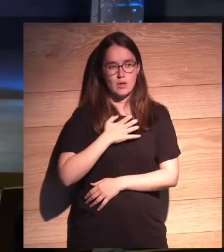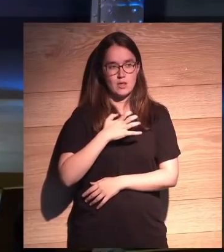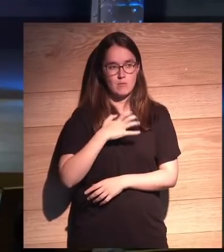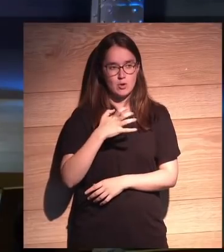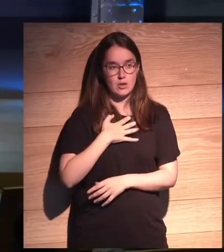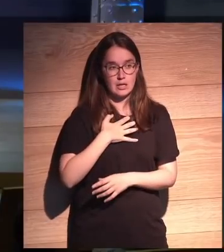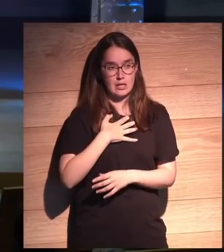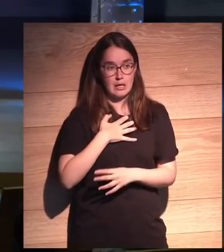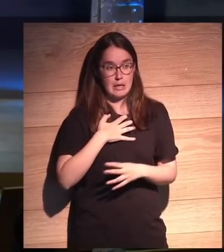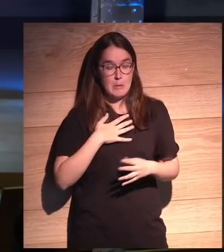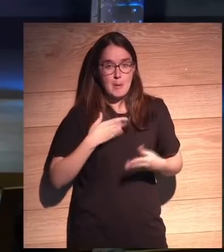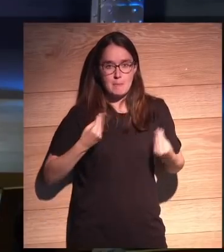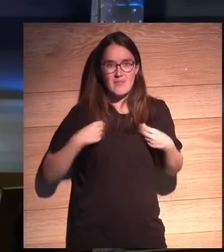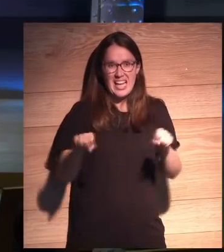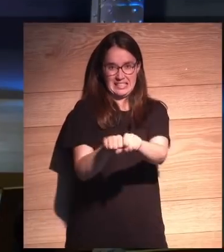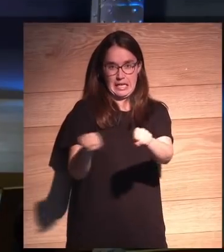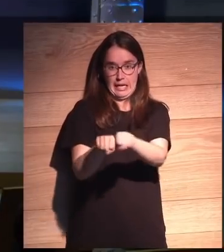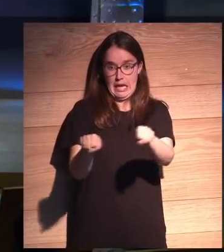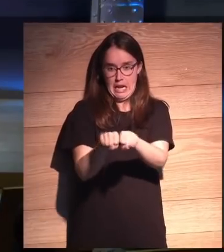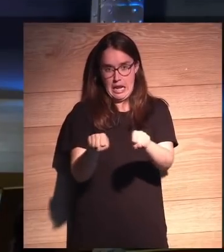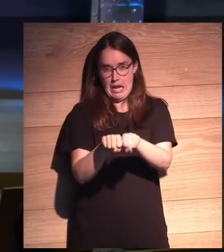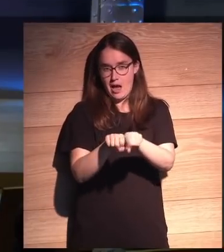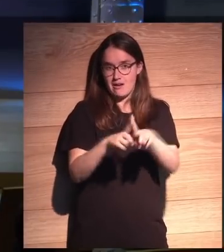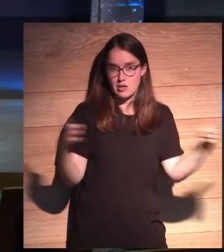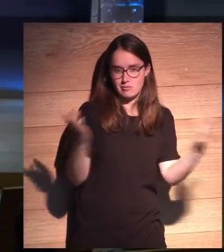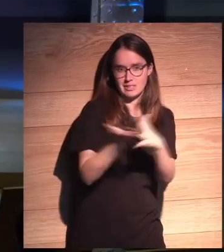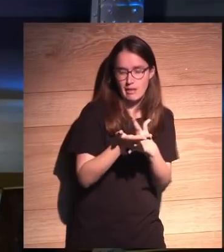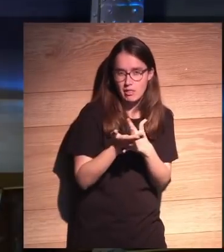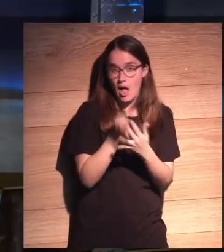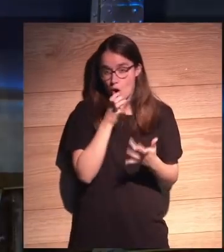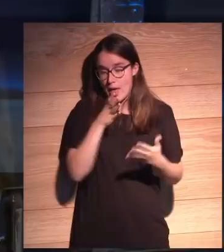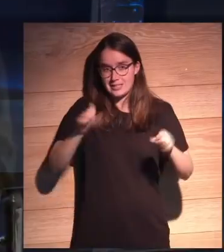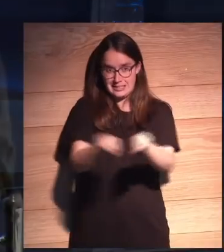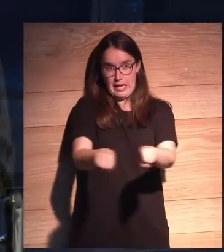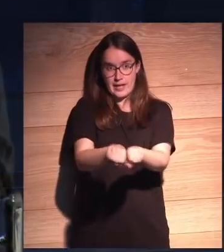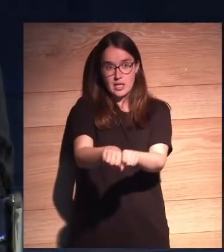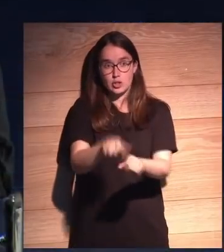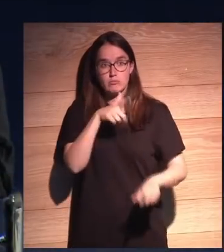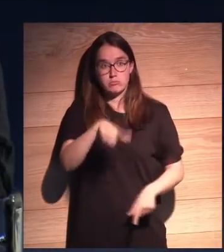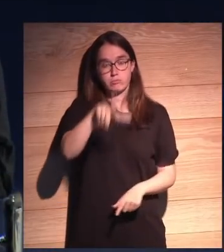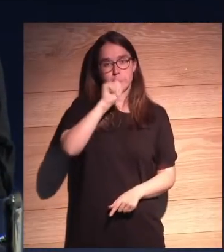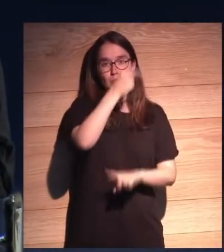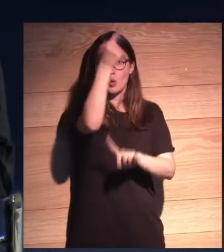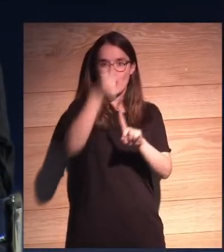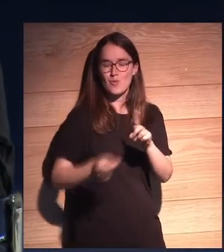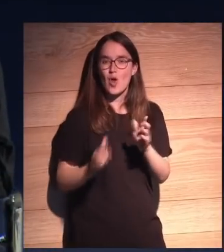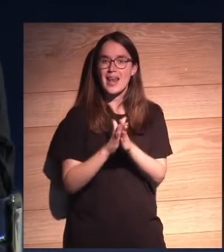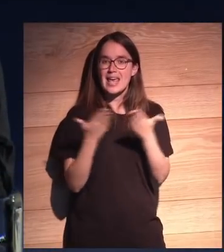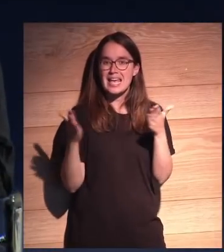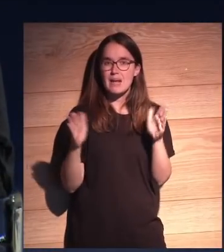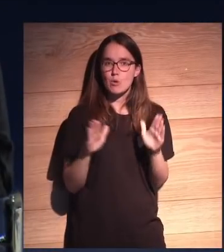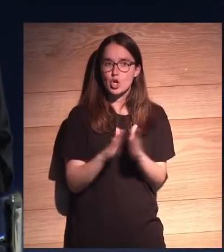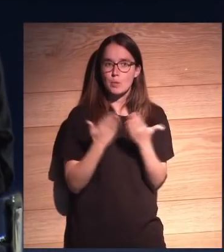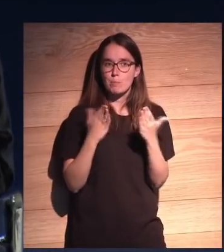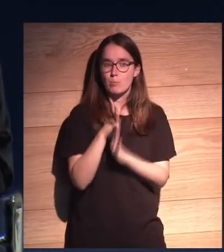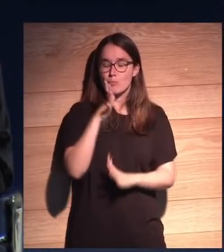año vive en Senegal y ahora mismo está allí. Yo la elegí como ilustradora del libro